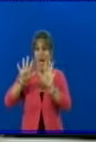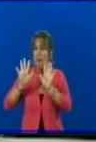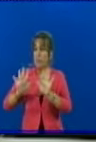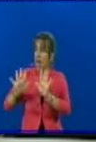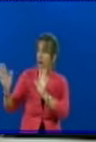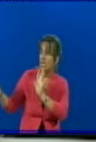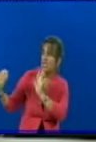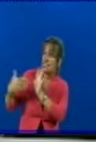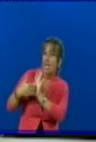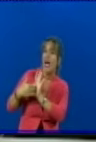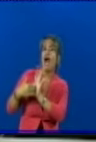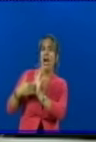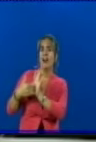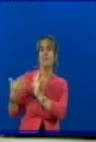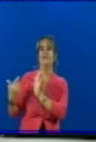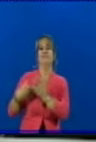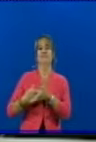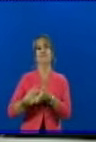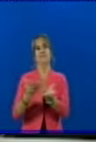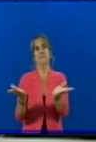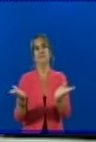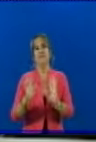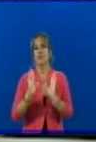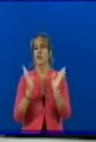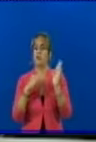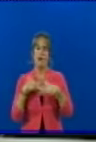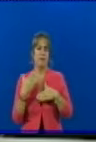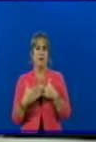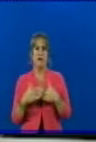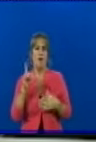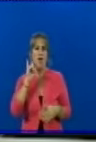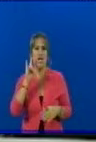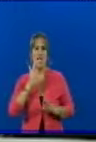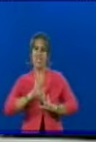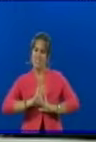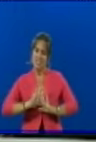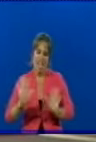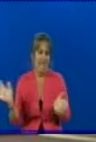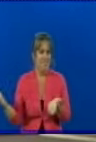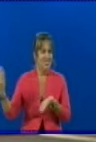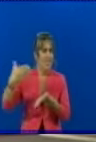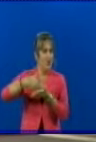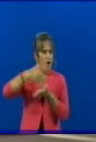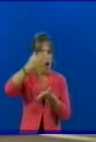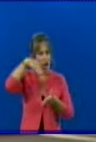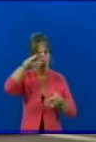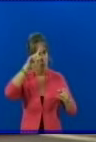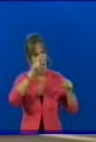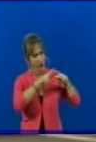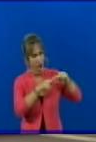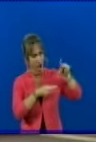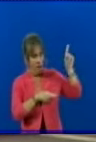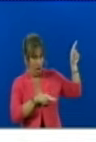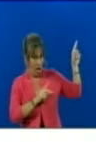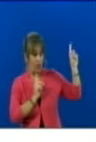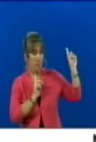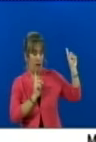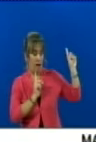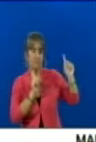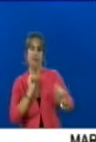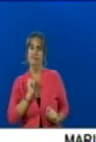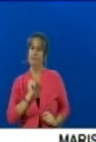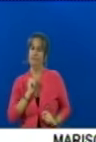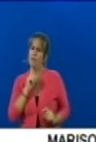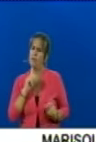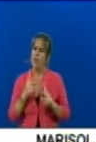continuará con la distribución durante todo el mes sin ningún problema. La leche ya llegó a Cuba. Otra de las inquietudes de nuestra población tiene que ver con